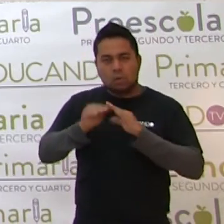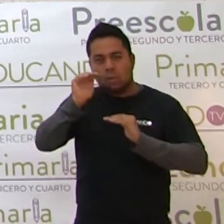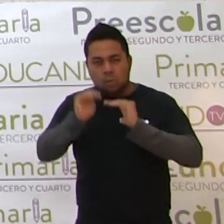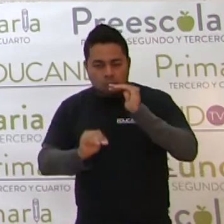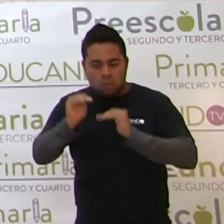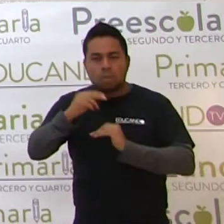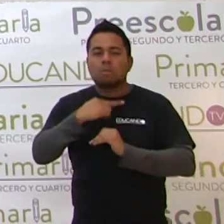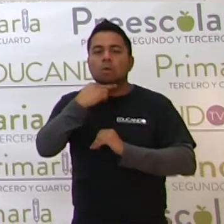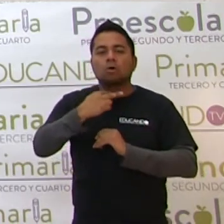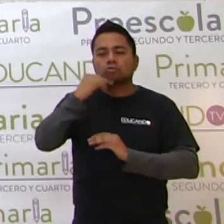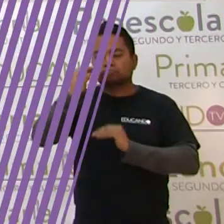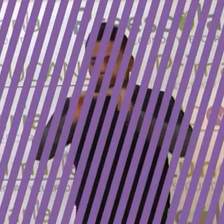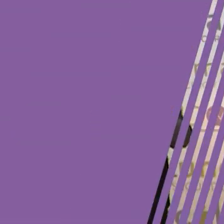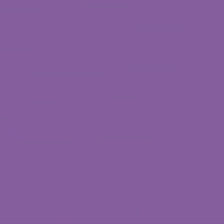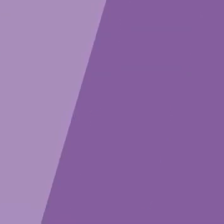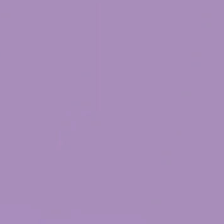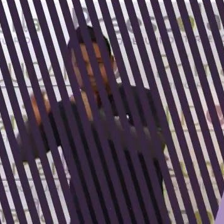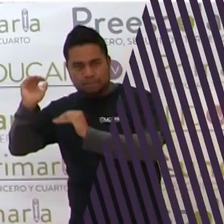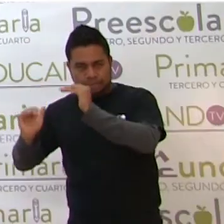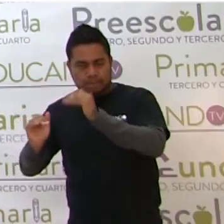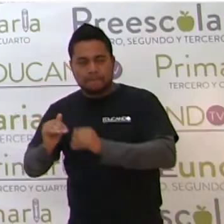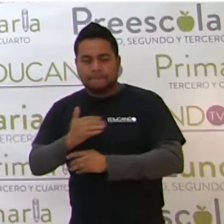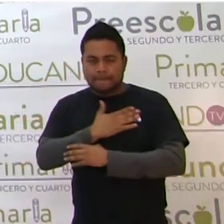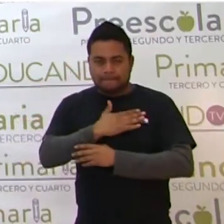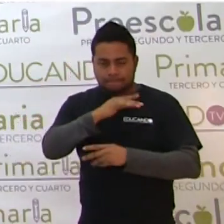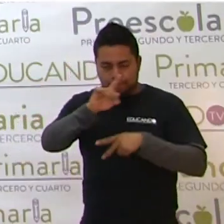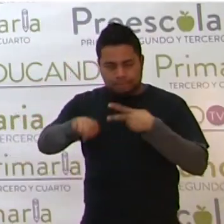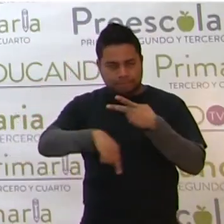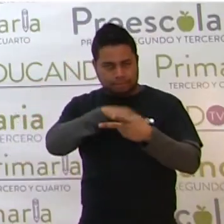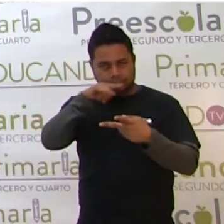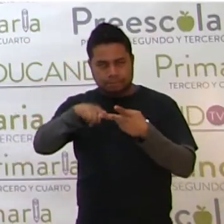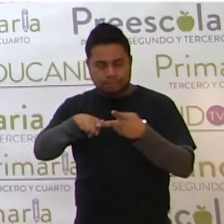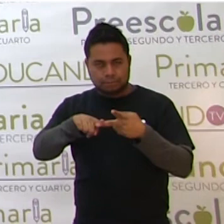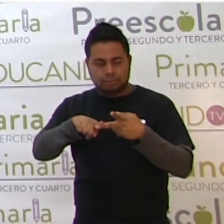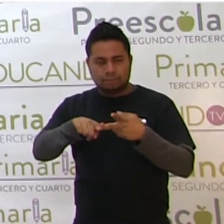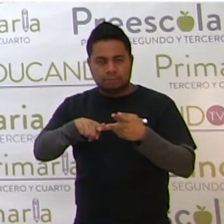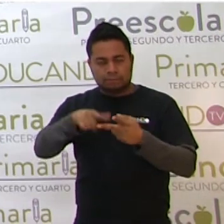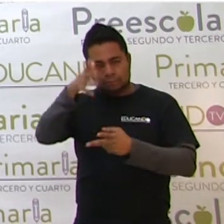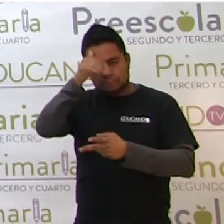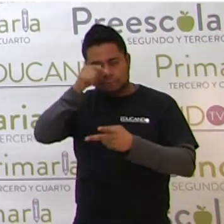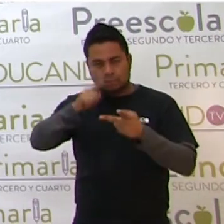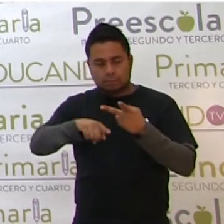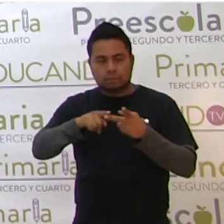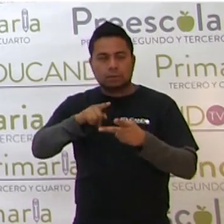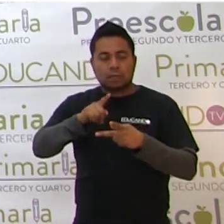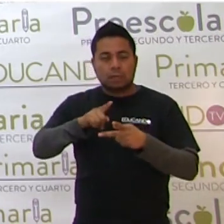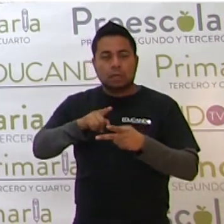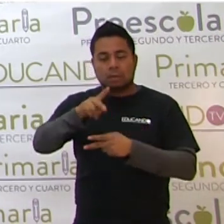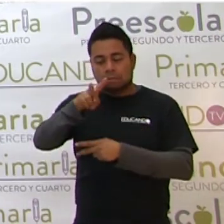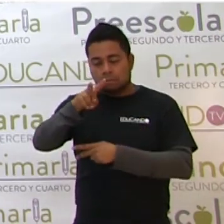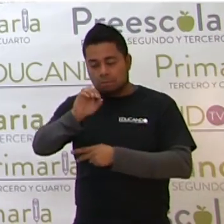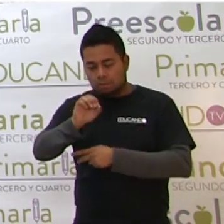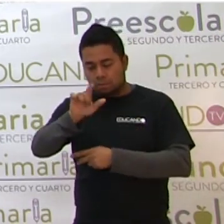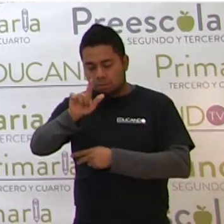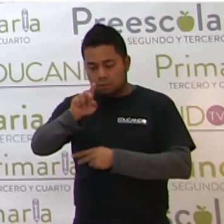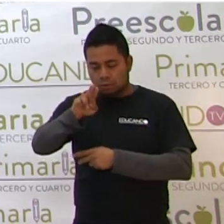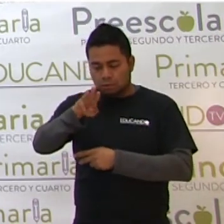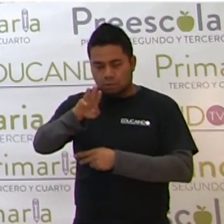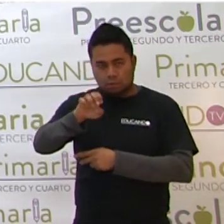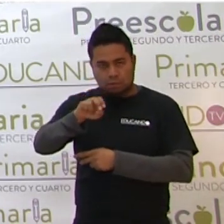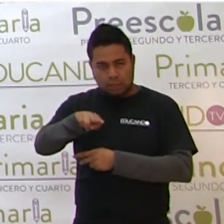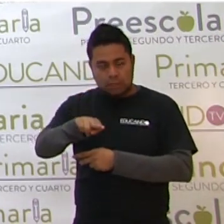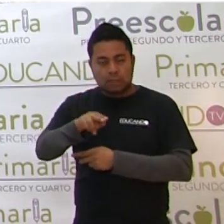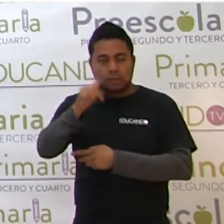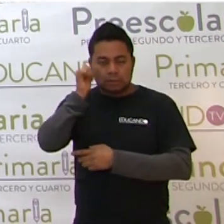voz, ¿sí? Bueno, el siguiente punto va a ser el volumen. Recuerda